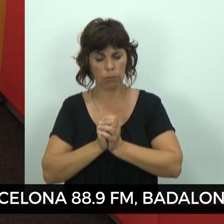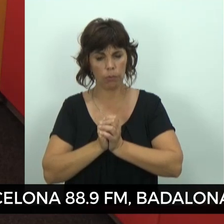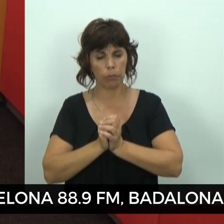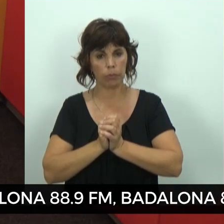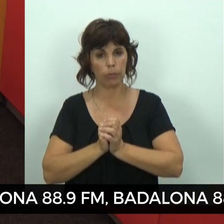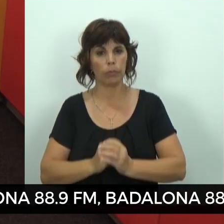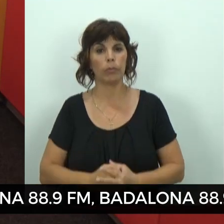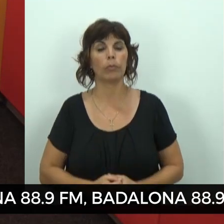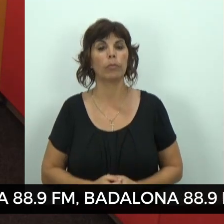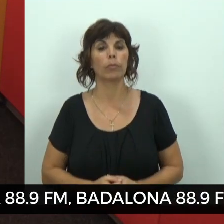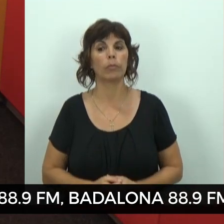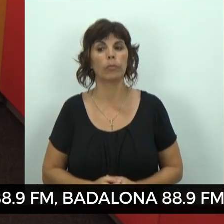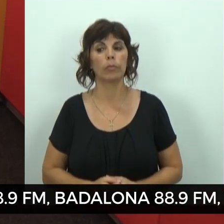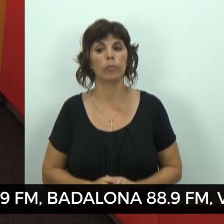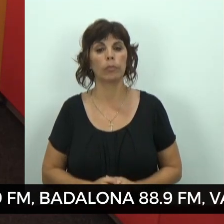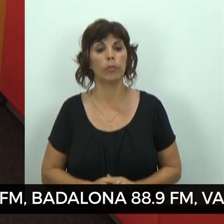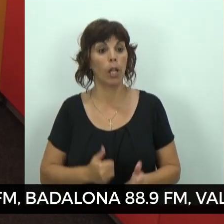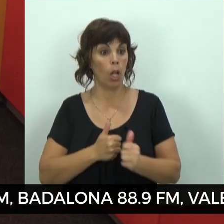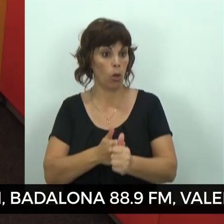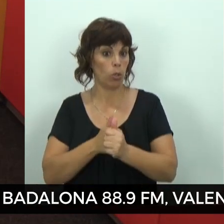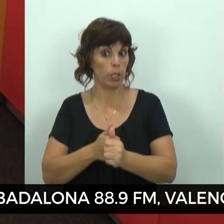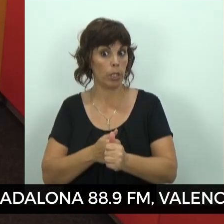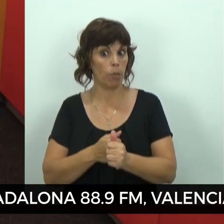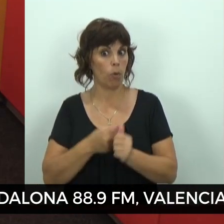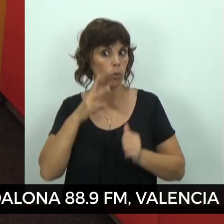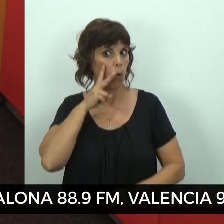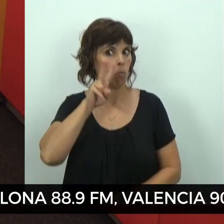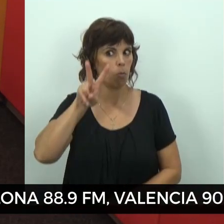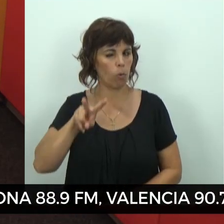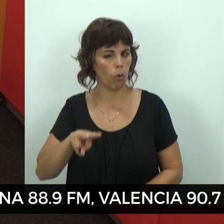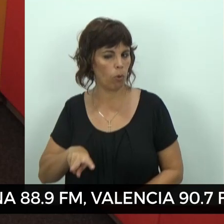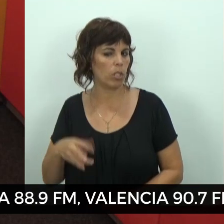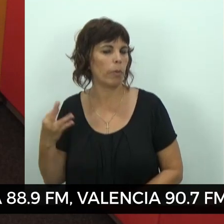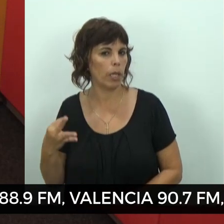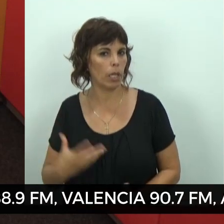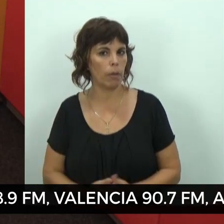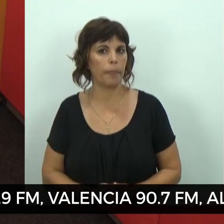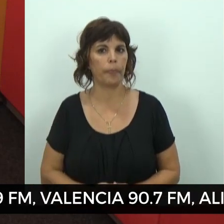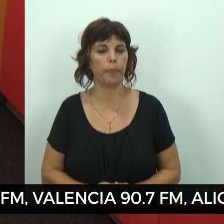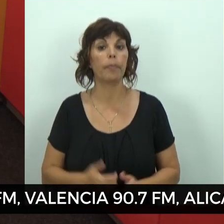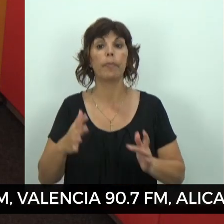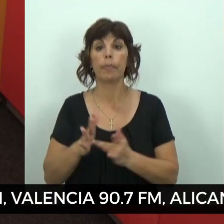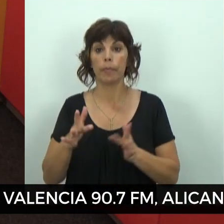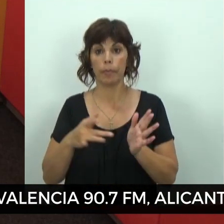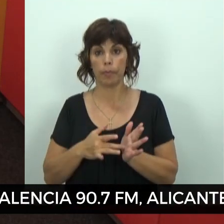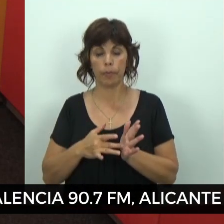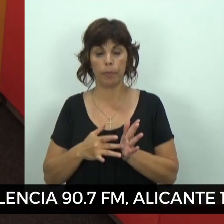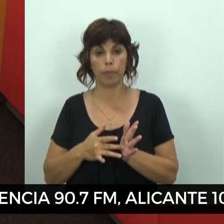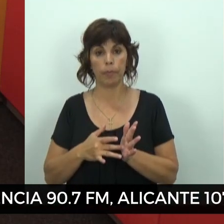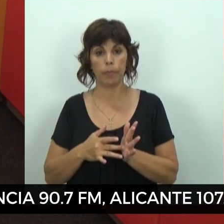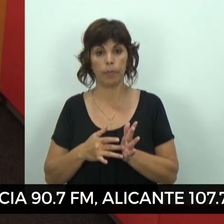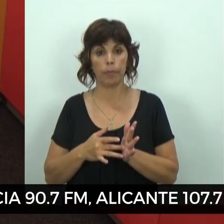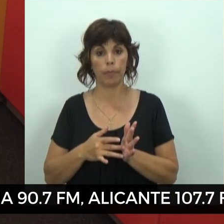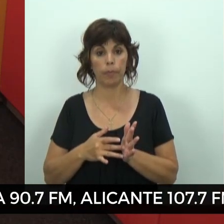Pero los discípulos solo podían observar una cosa, que Jesucristo